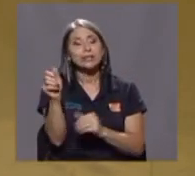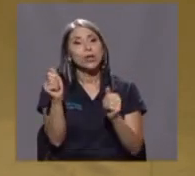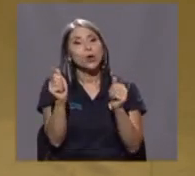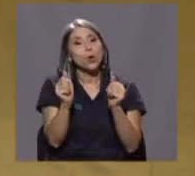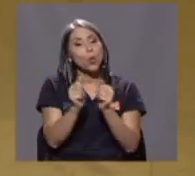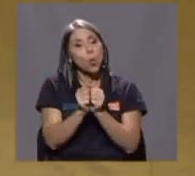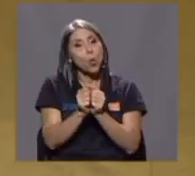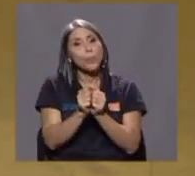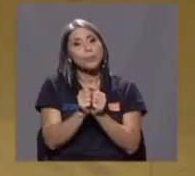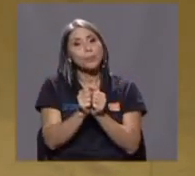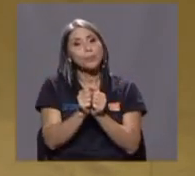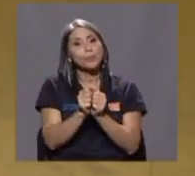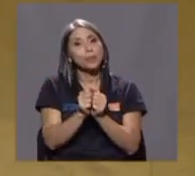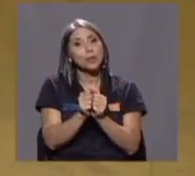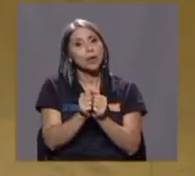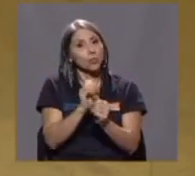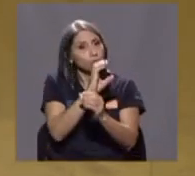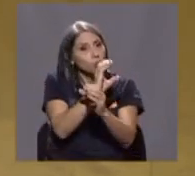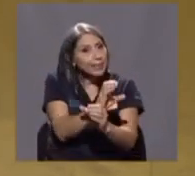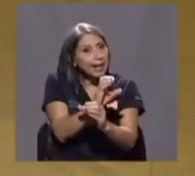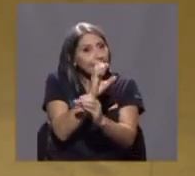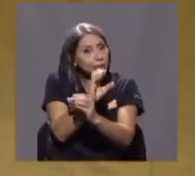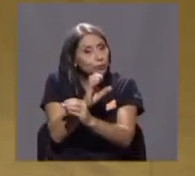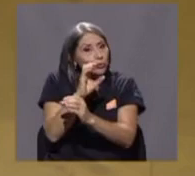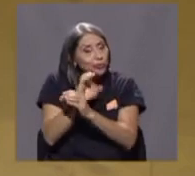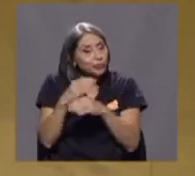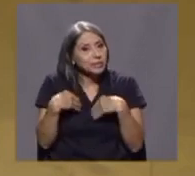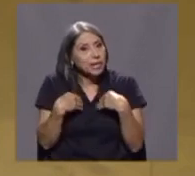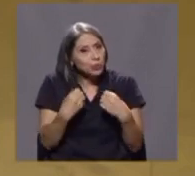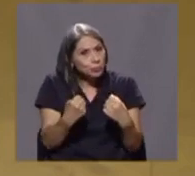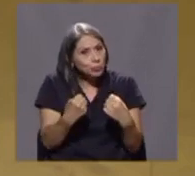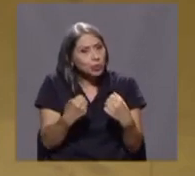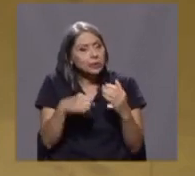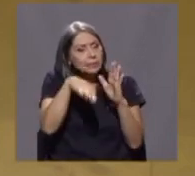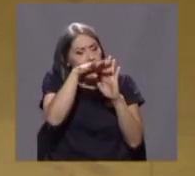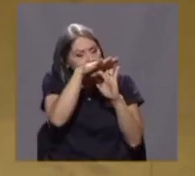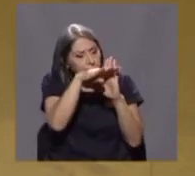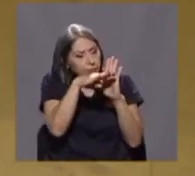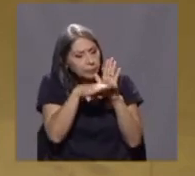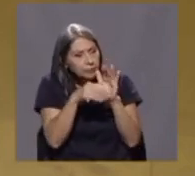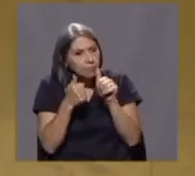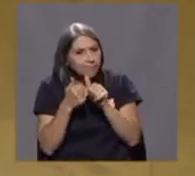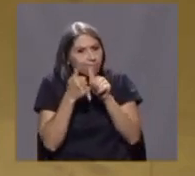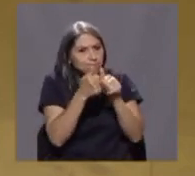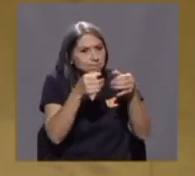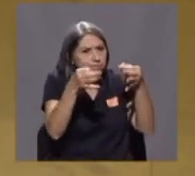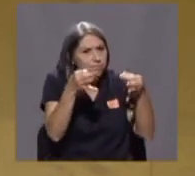los cuidándose y siguiendo todas las medidas de salud,